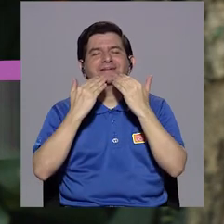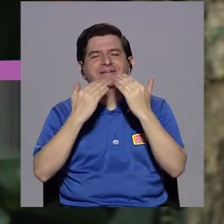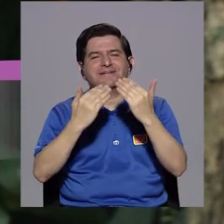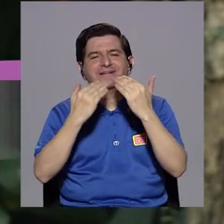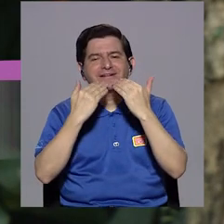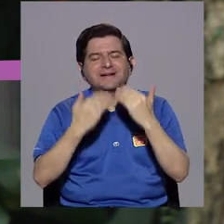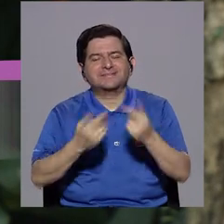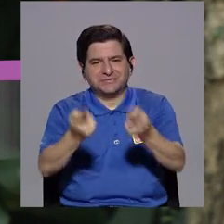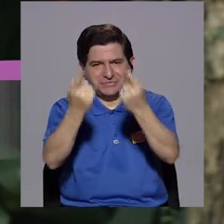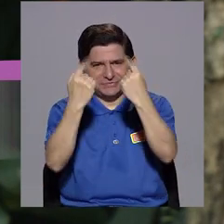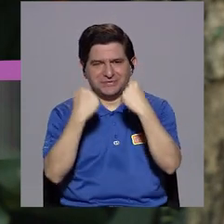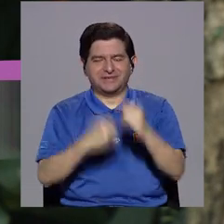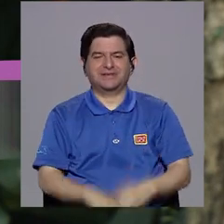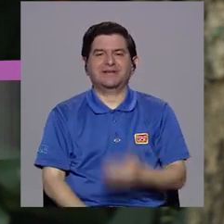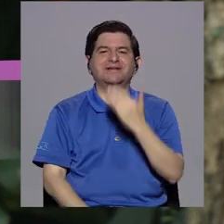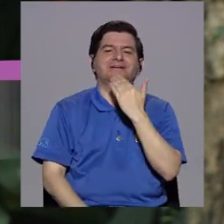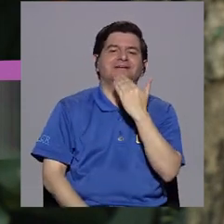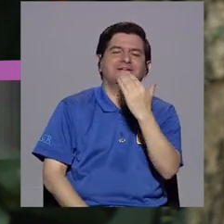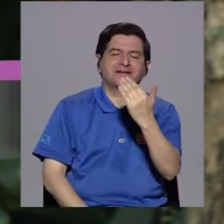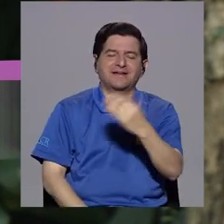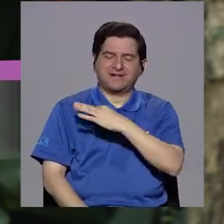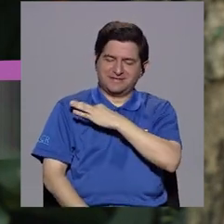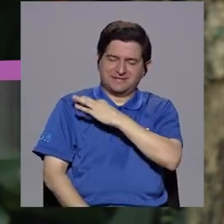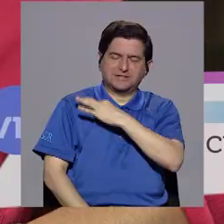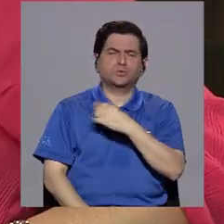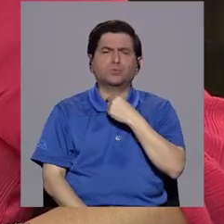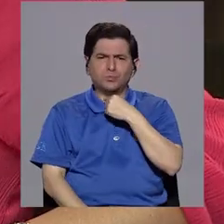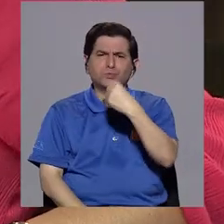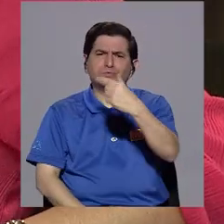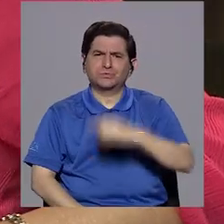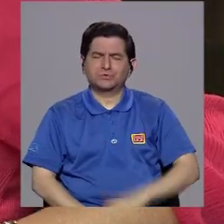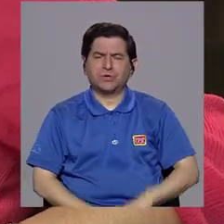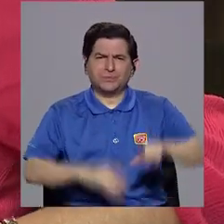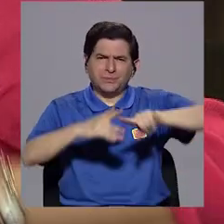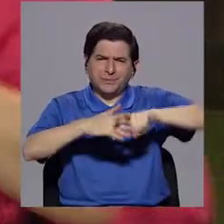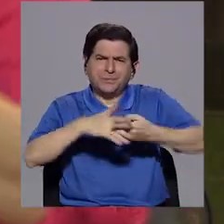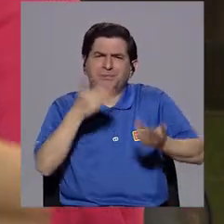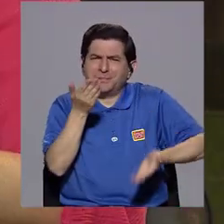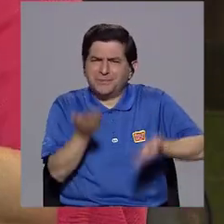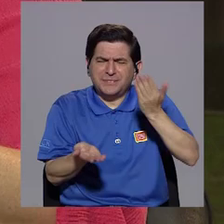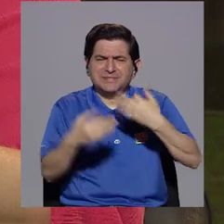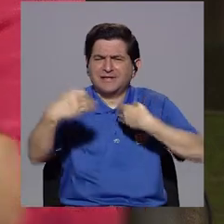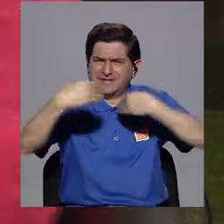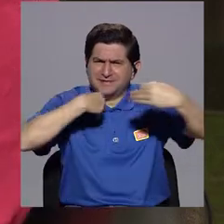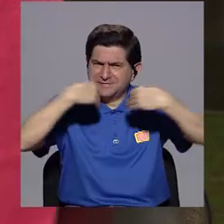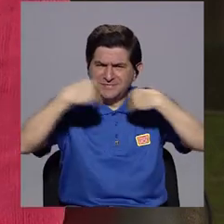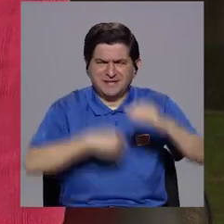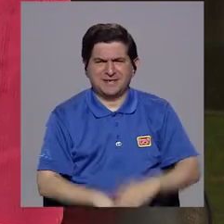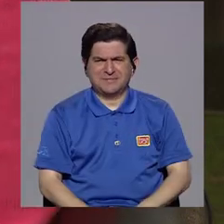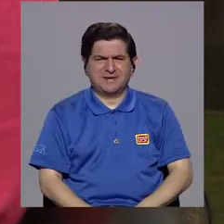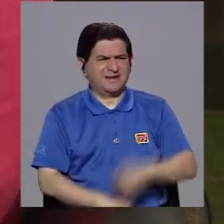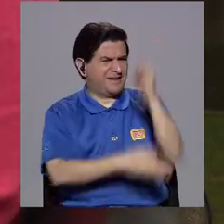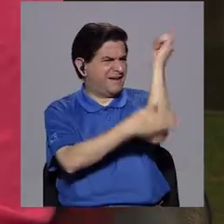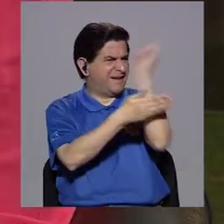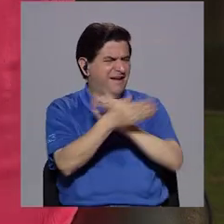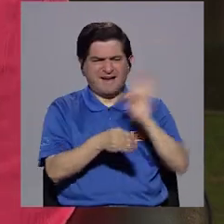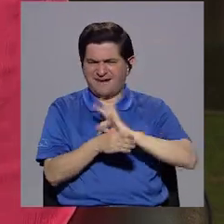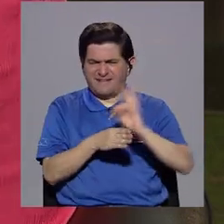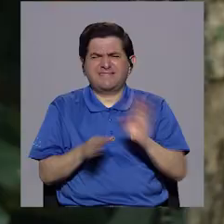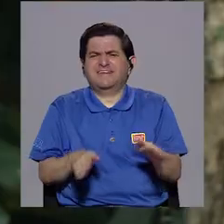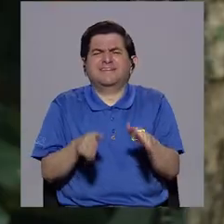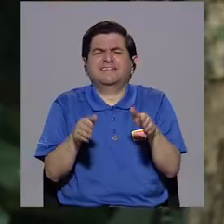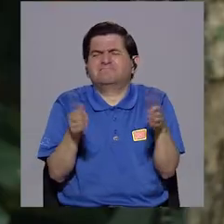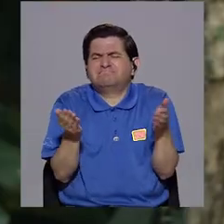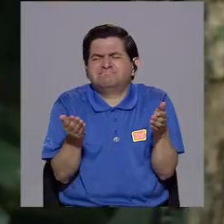Andrea, muchísimas gracias por estar con nosotros. Gracias por la invitación. Con mucho gusto. Empecemos tal vez por que nos pueda explicar qué es el arte